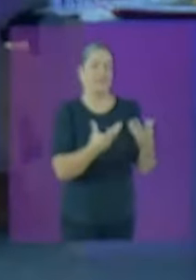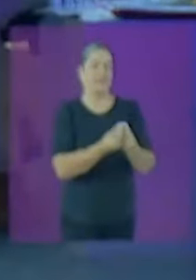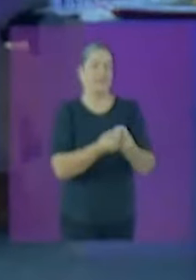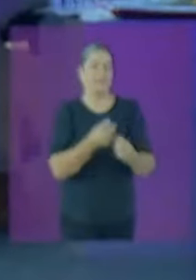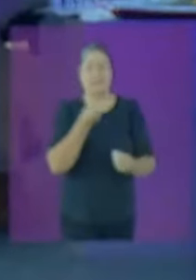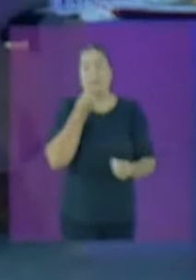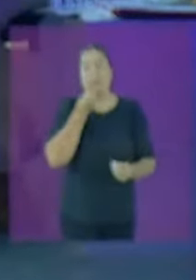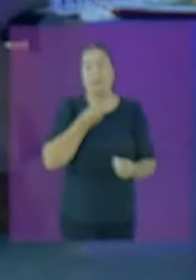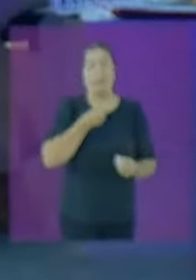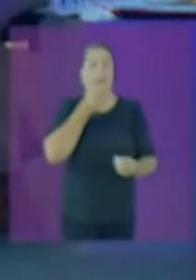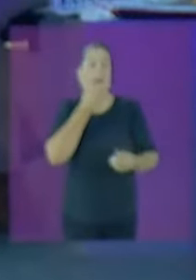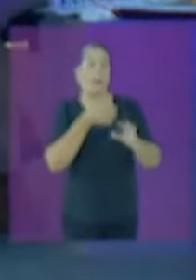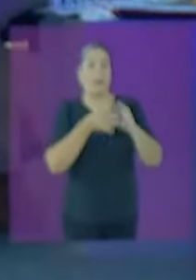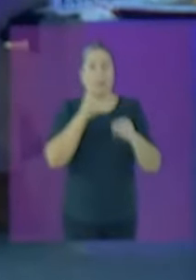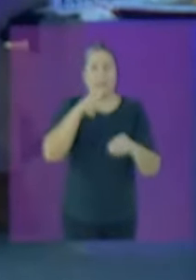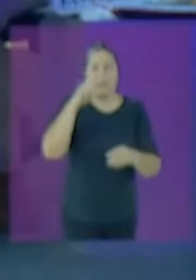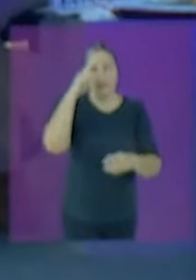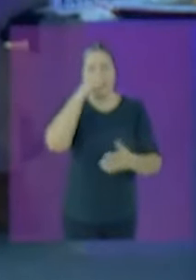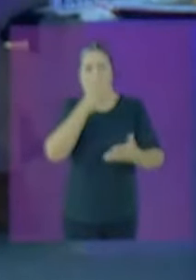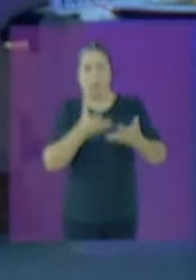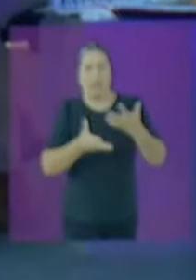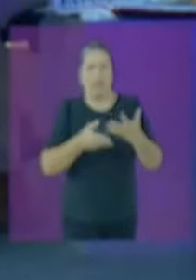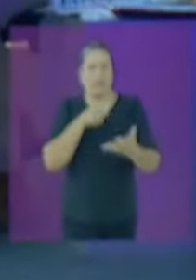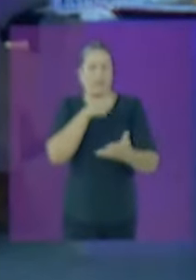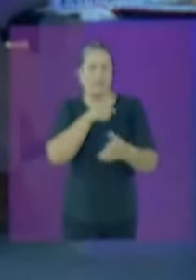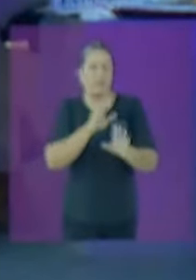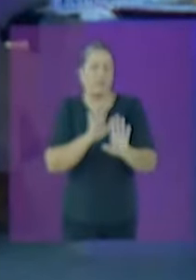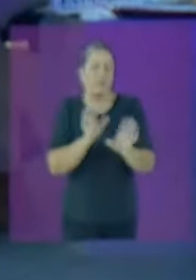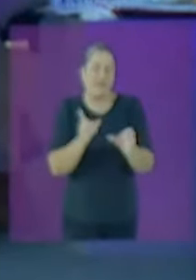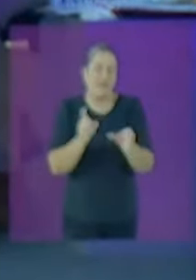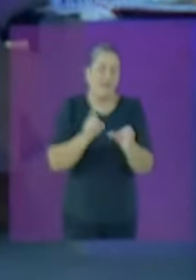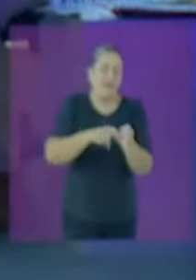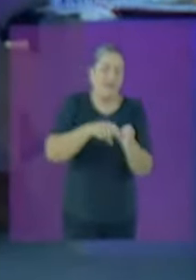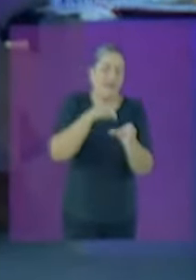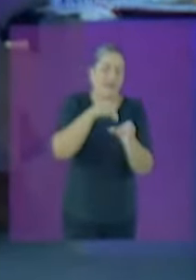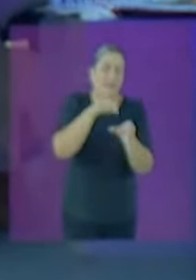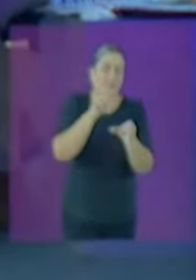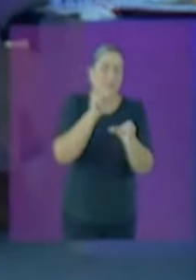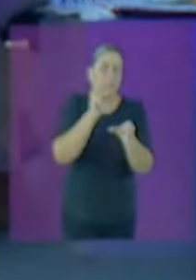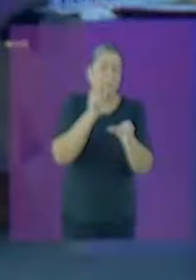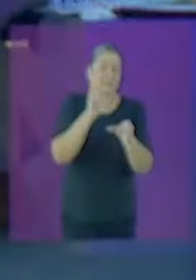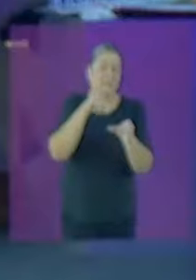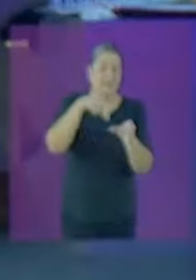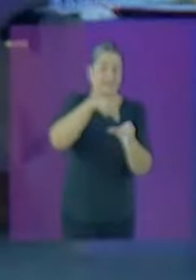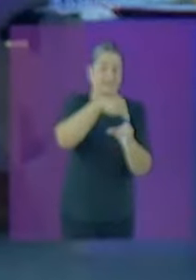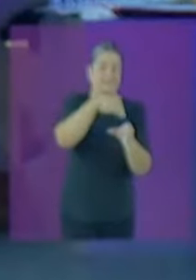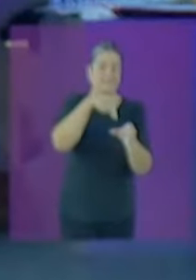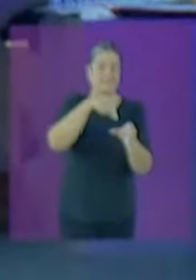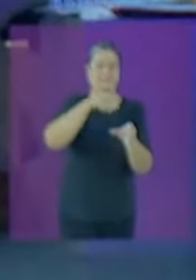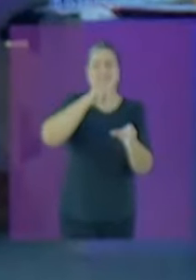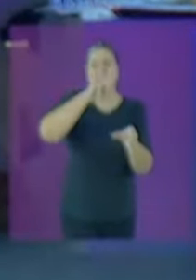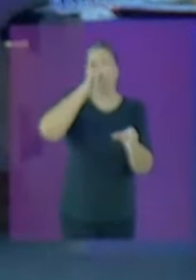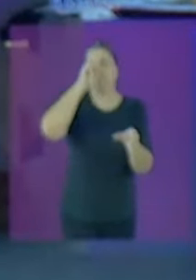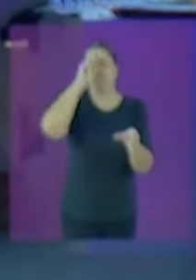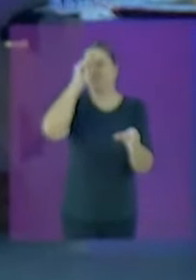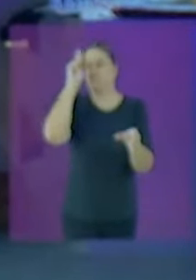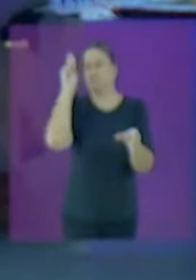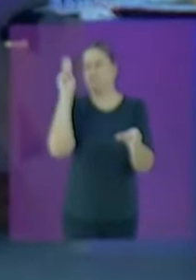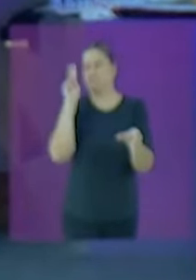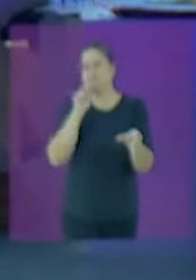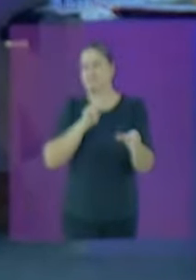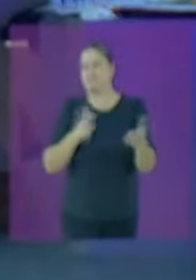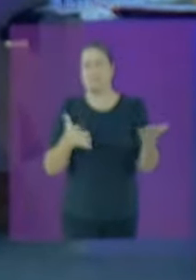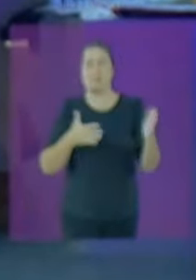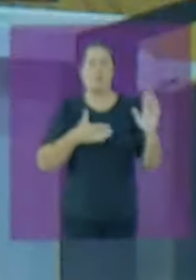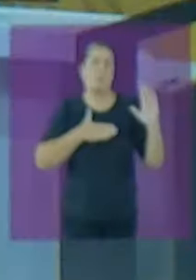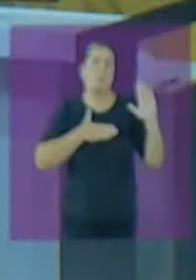municipios, revisión también y actualización de las funciones de la Secretaría de la Función Pública para que tenga mucho más capacidades de fiscalización